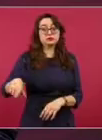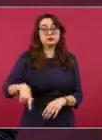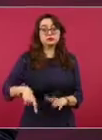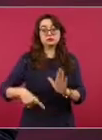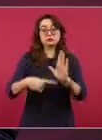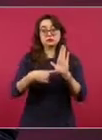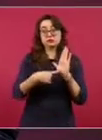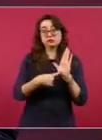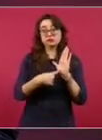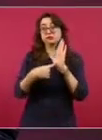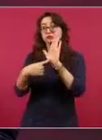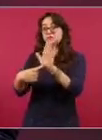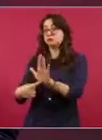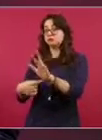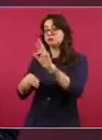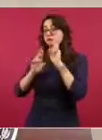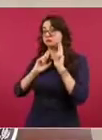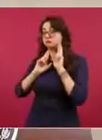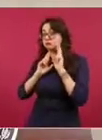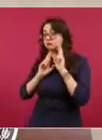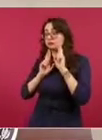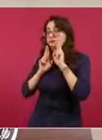vendidos o alquilados